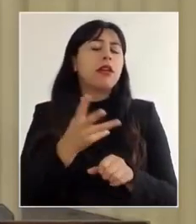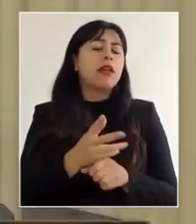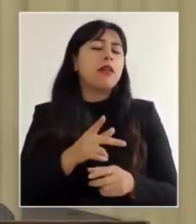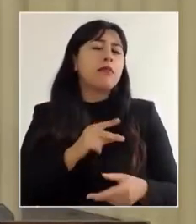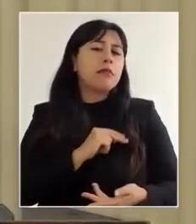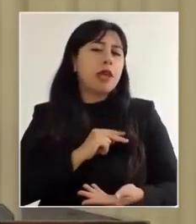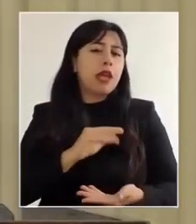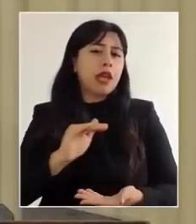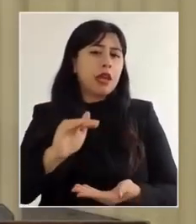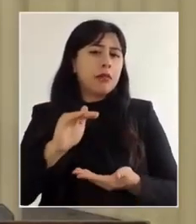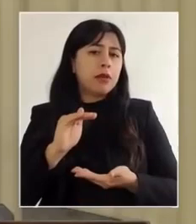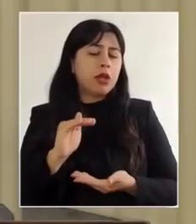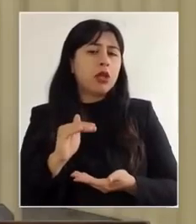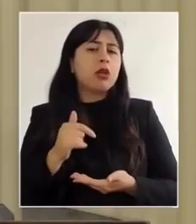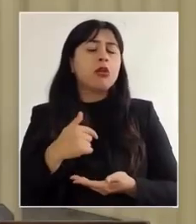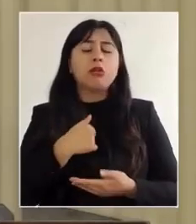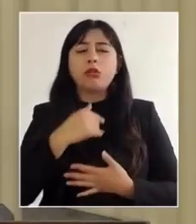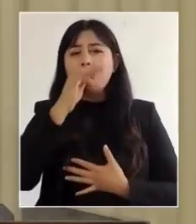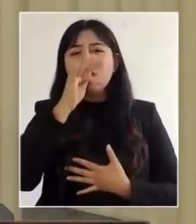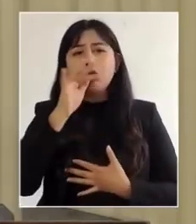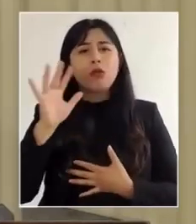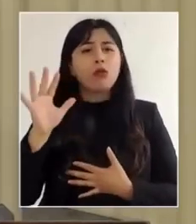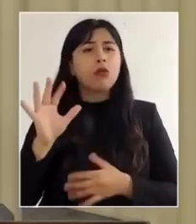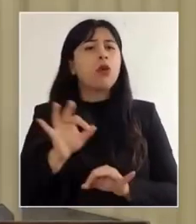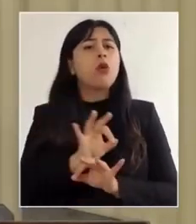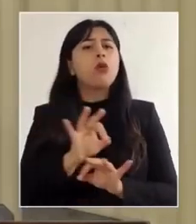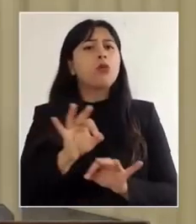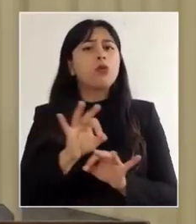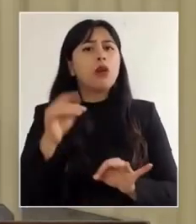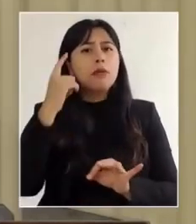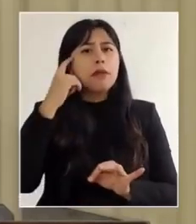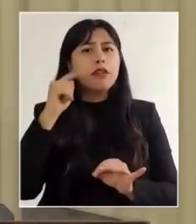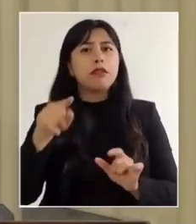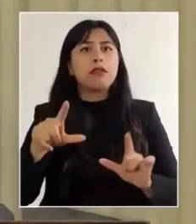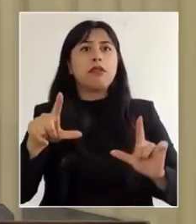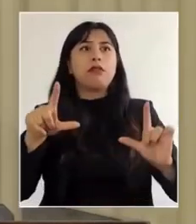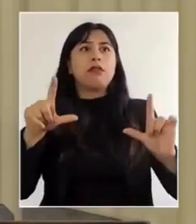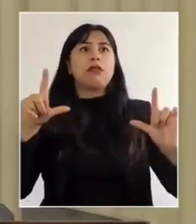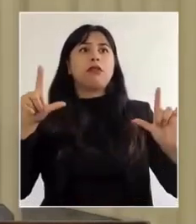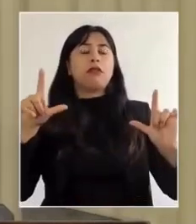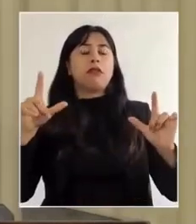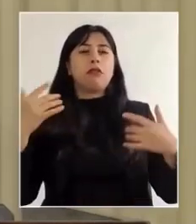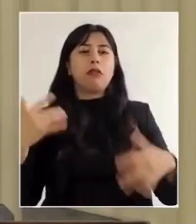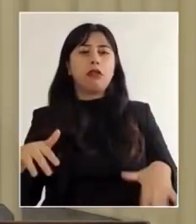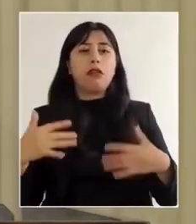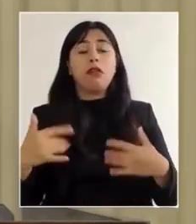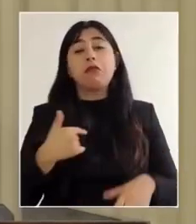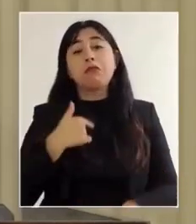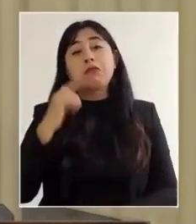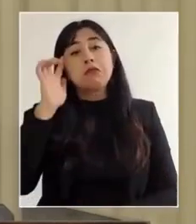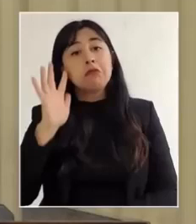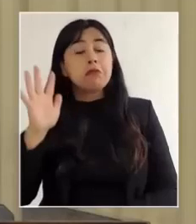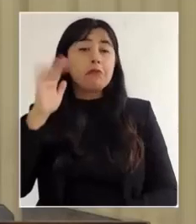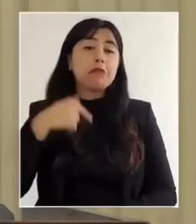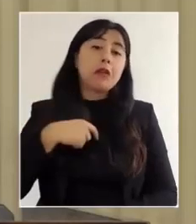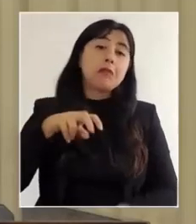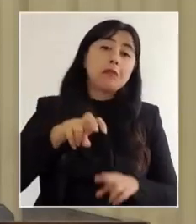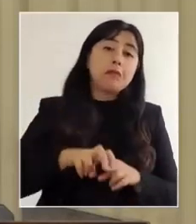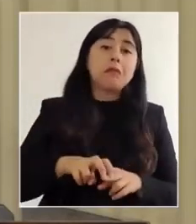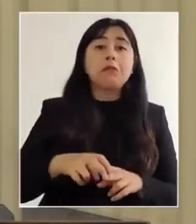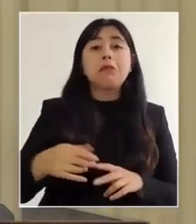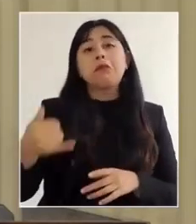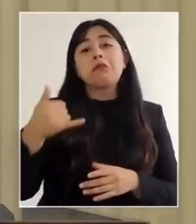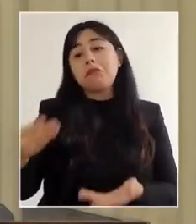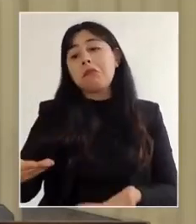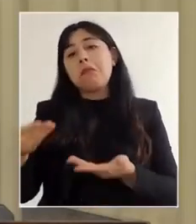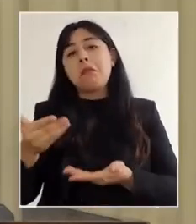Le juro que jamás pensé que era de esta magnitud dije voy a ir me voy a sentarme a llamar y me va a entregar